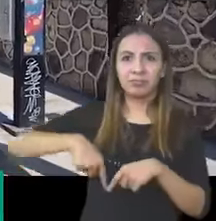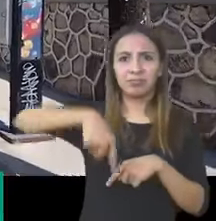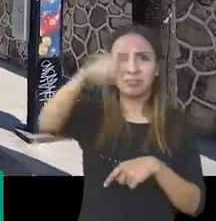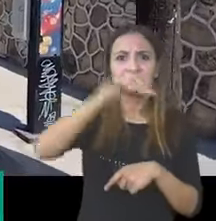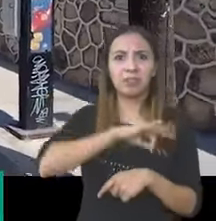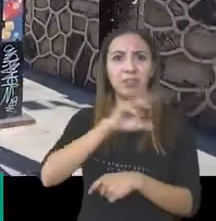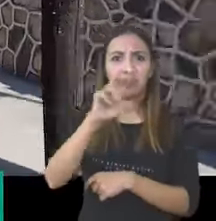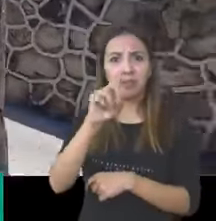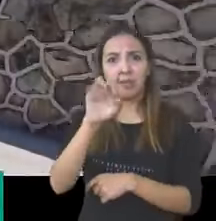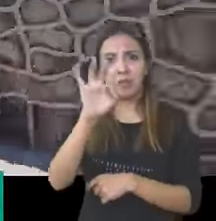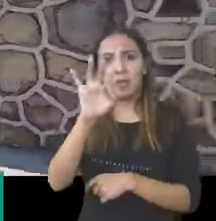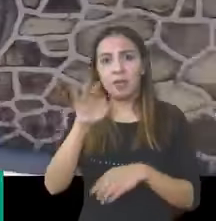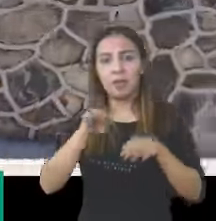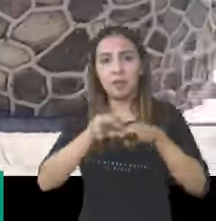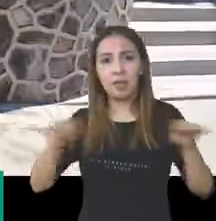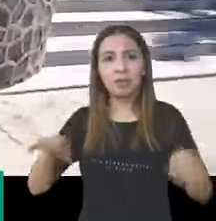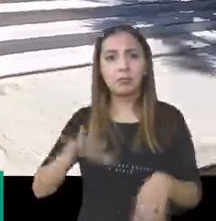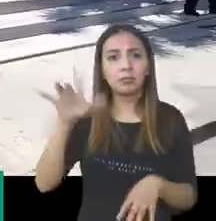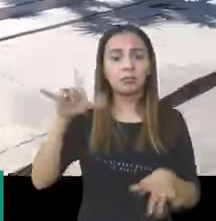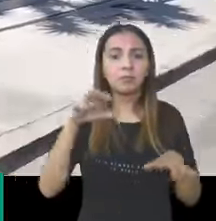40 metros que se adueñaron